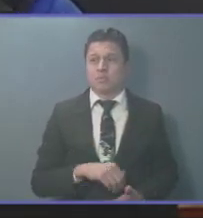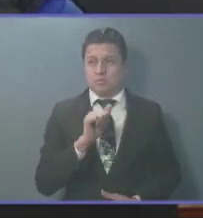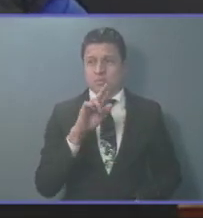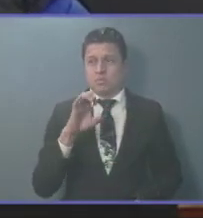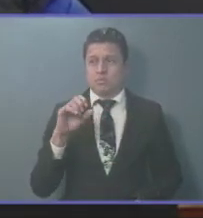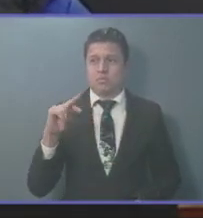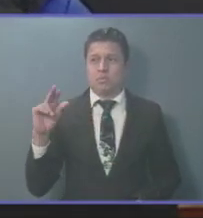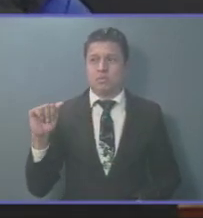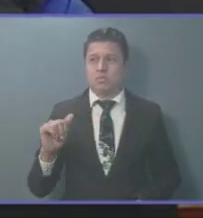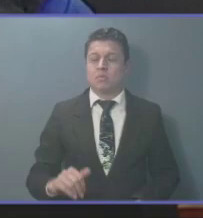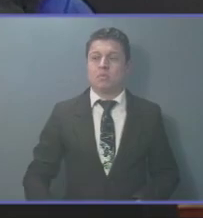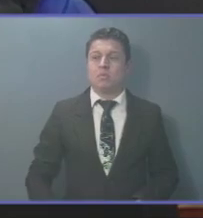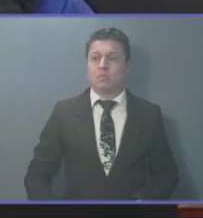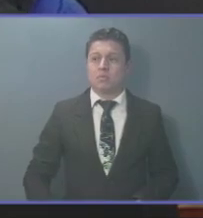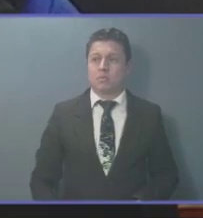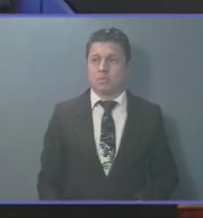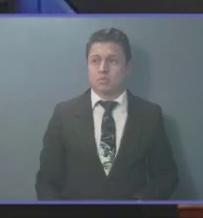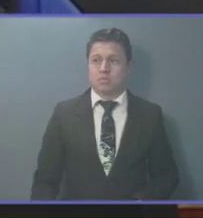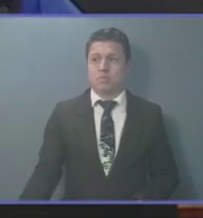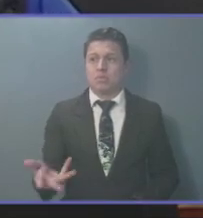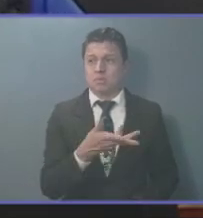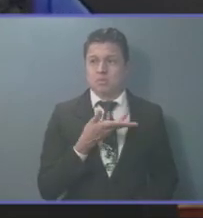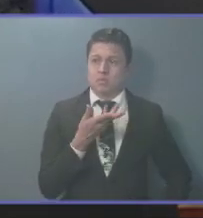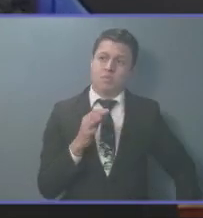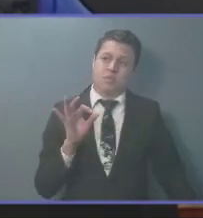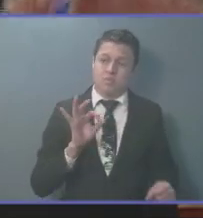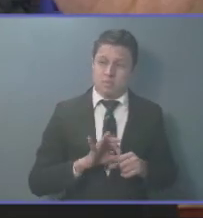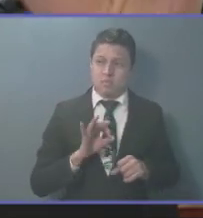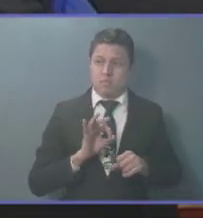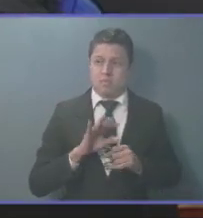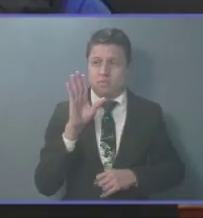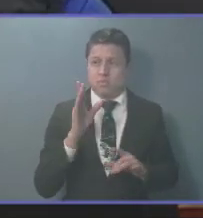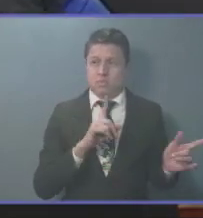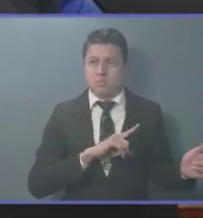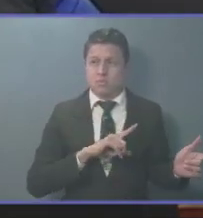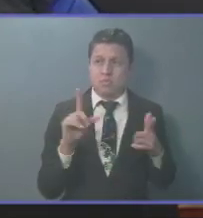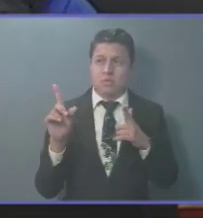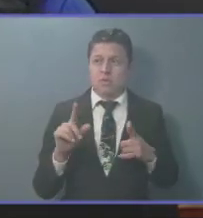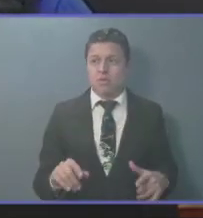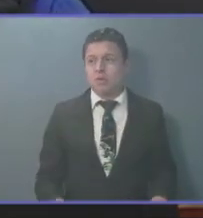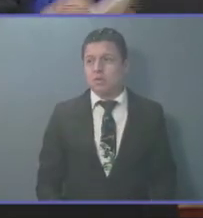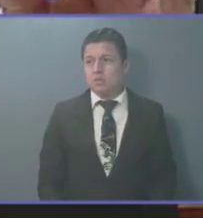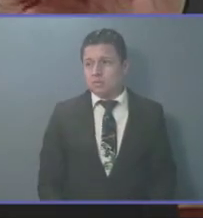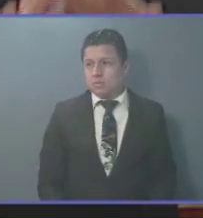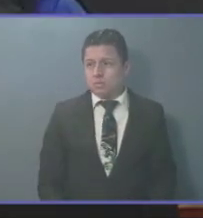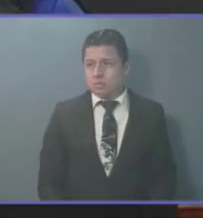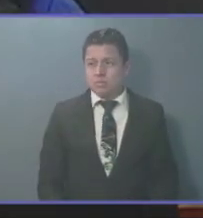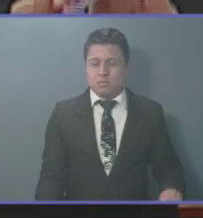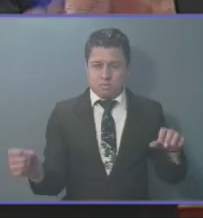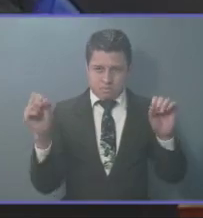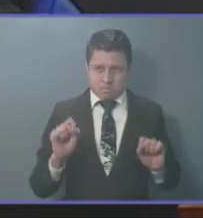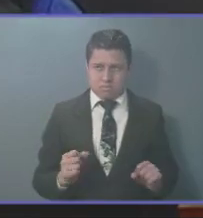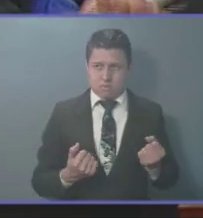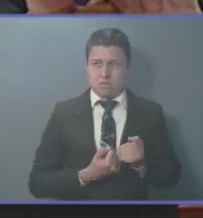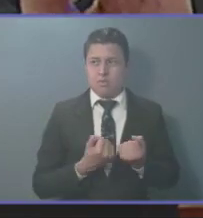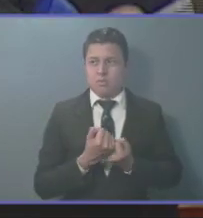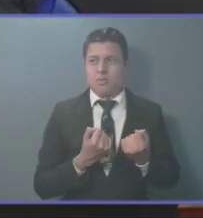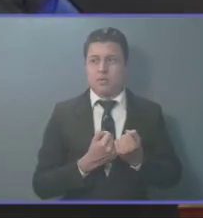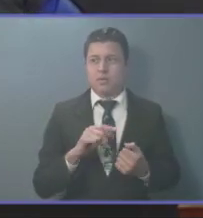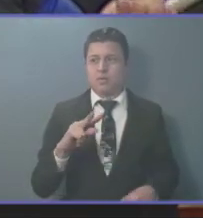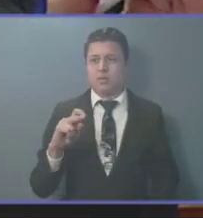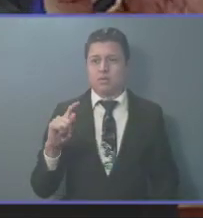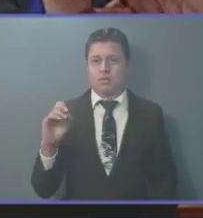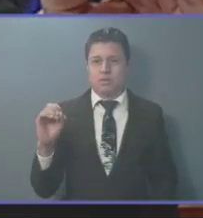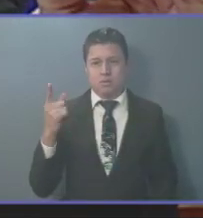Arena, es que nuestros votos están listos para superar el veto